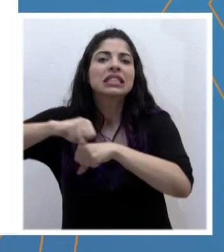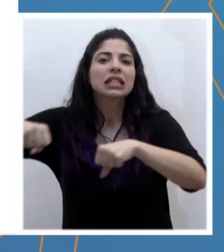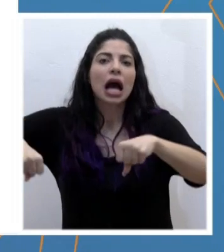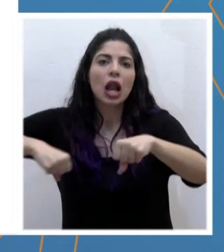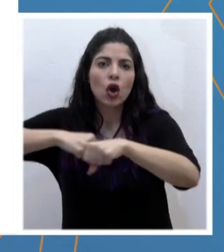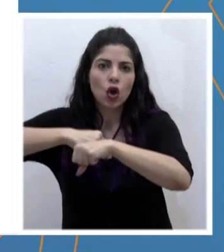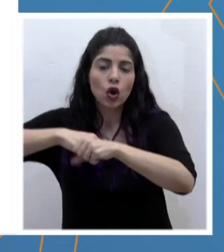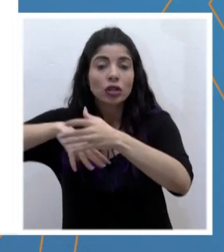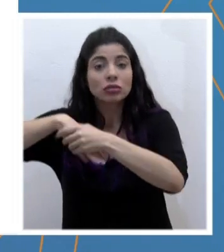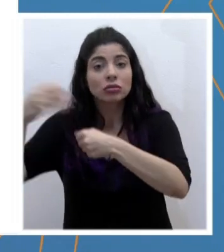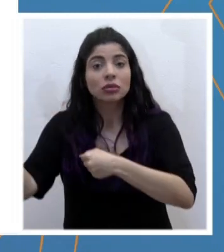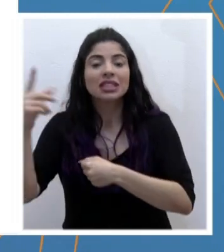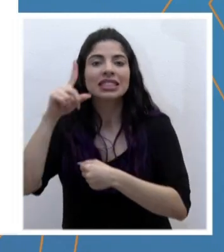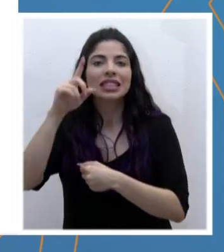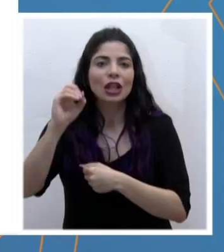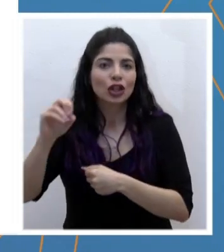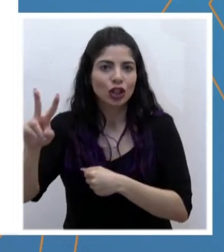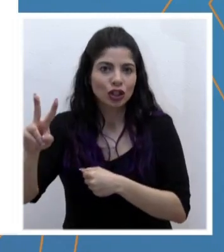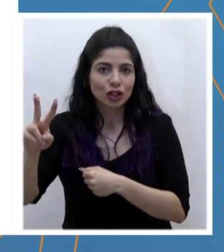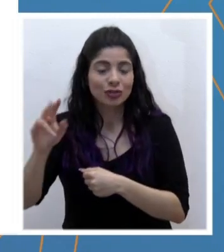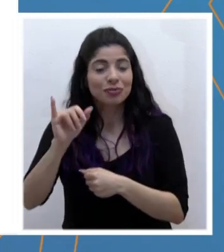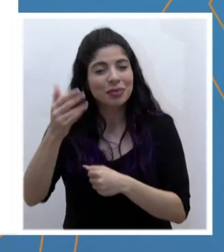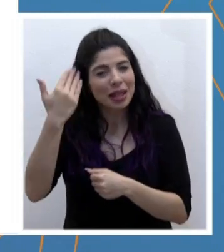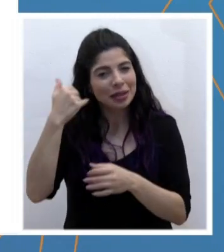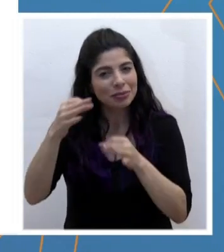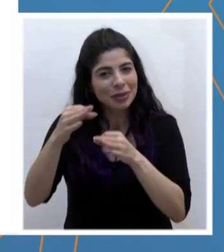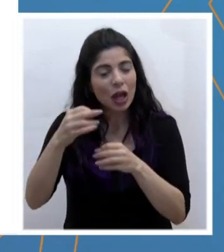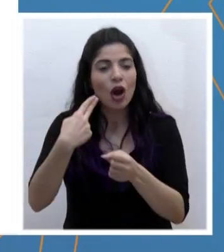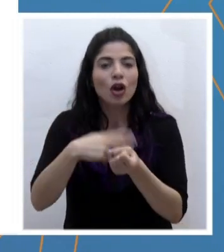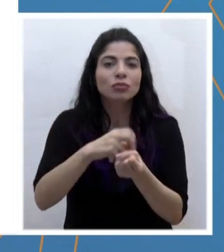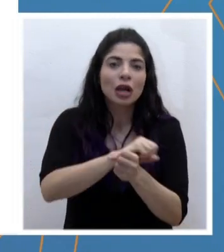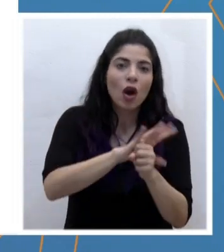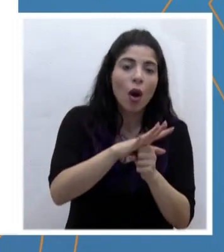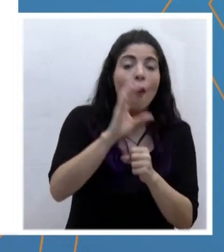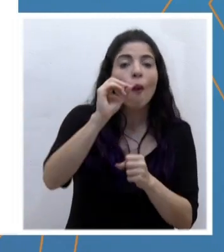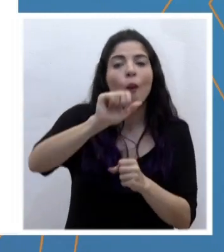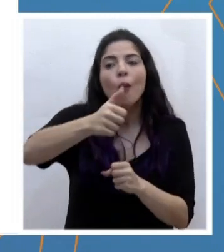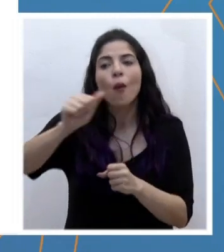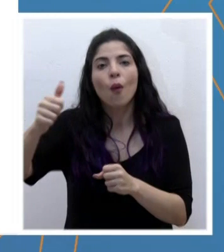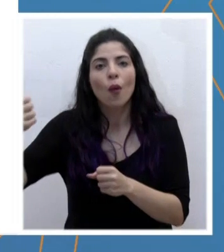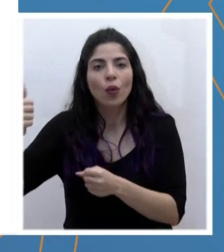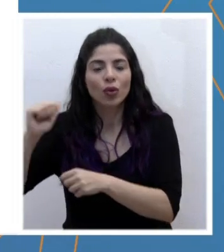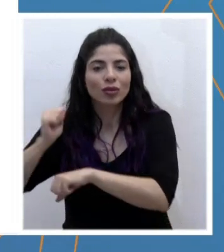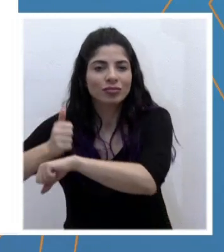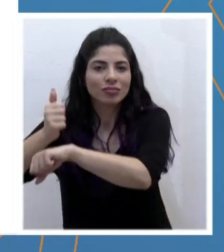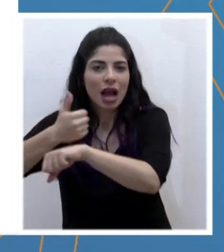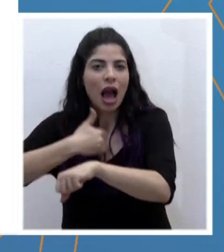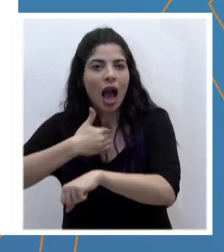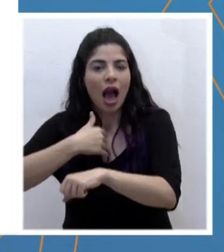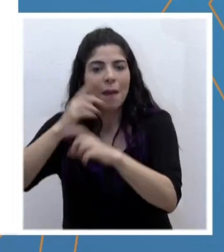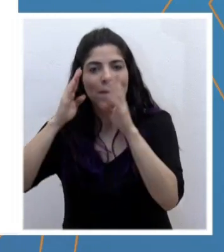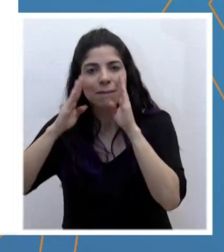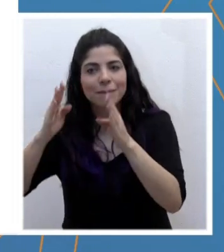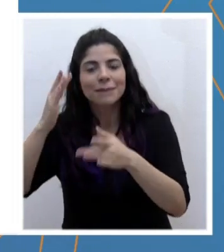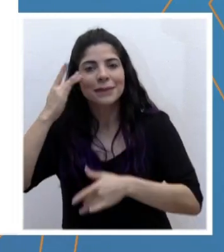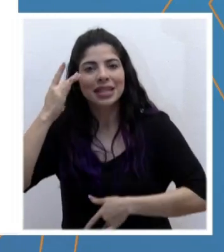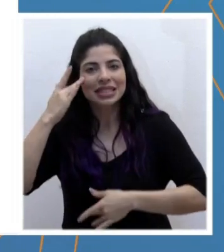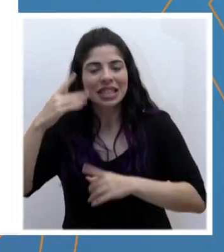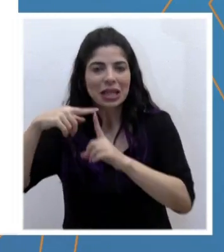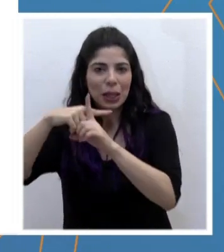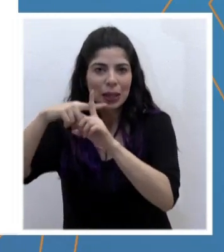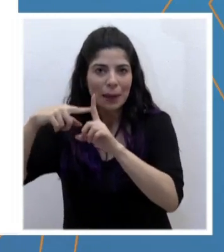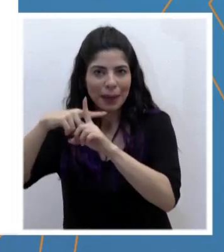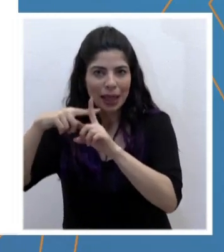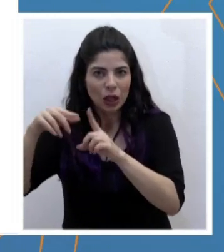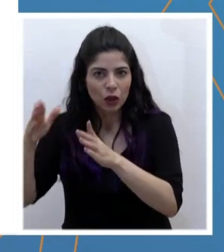cuales se egresaron 102, como les decía, a través del SEACO o a través de las áreas que hemos establecido para pacientes moderados. Un